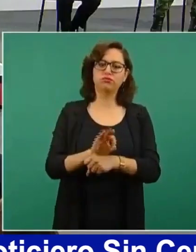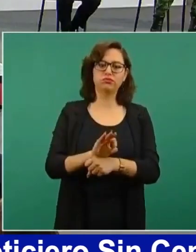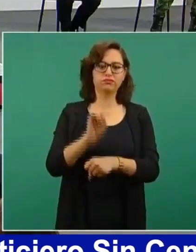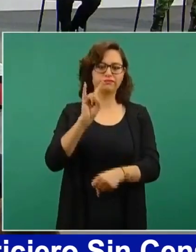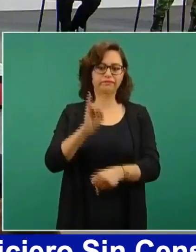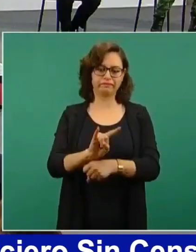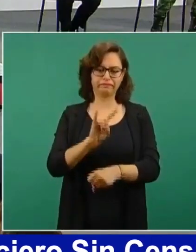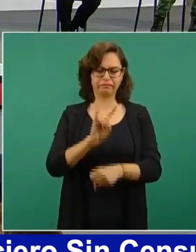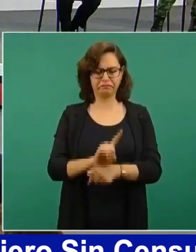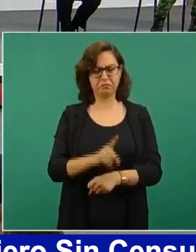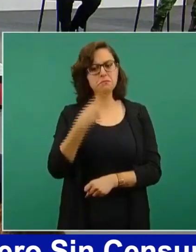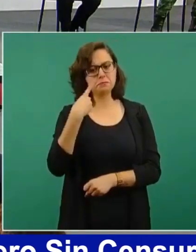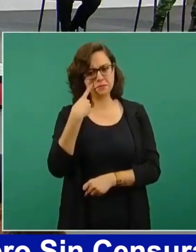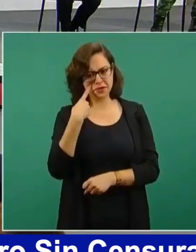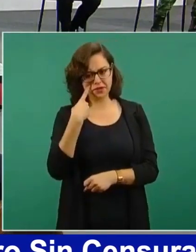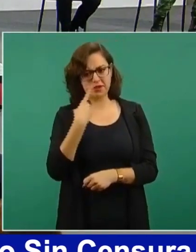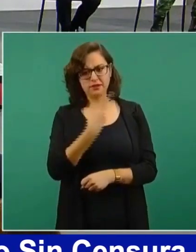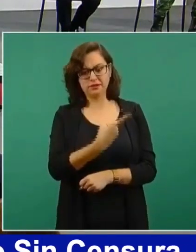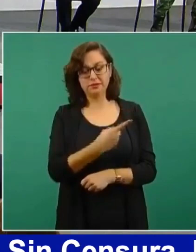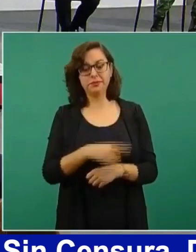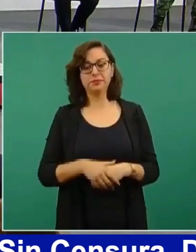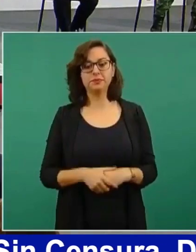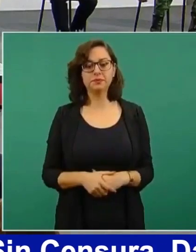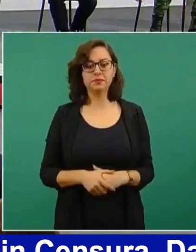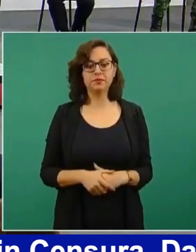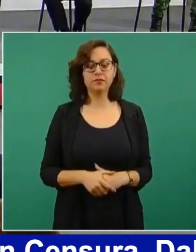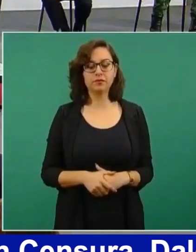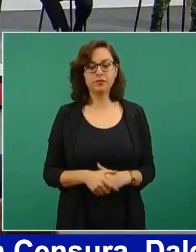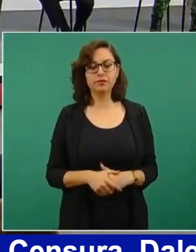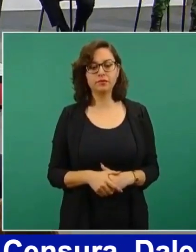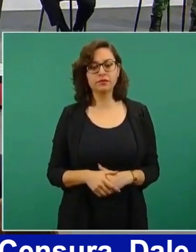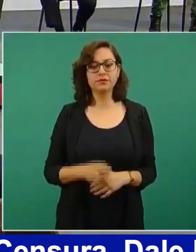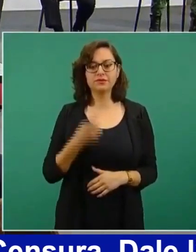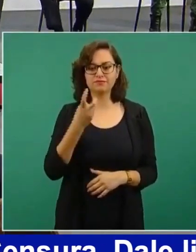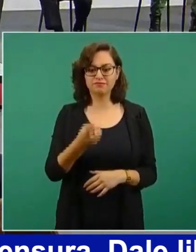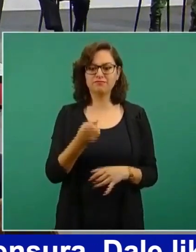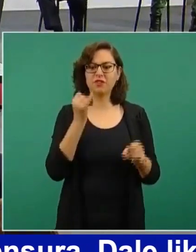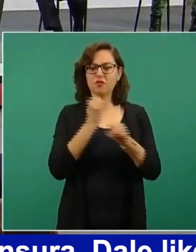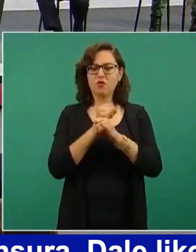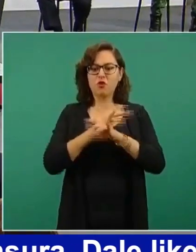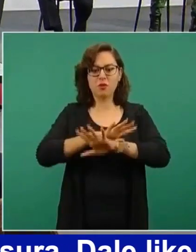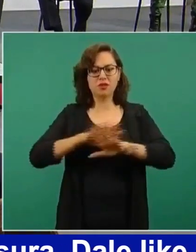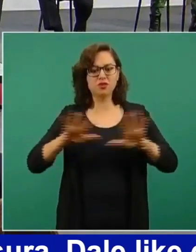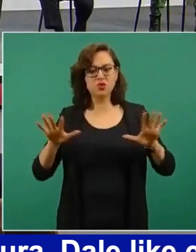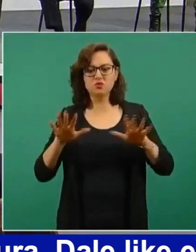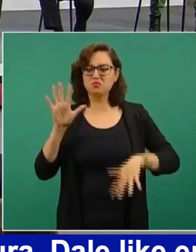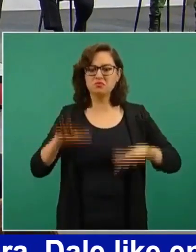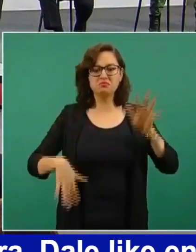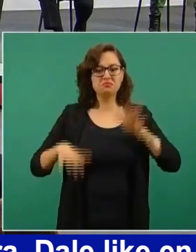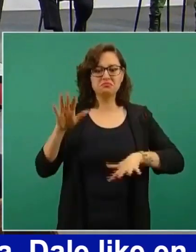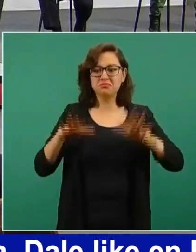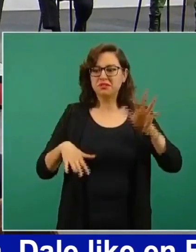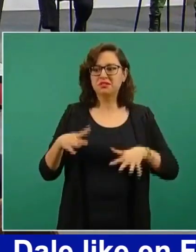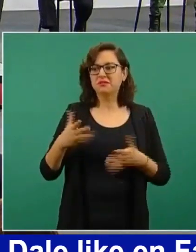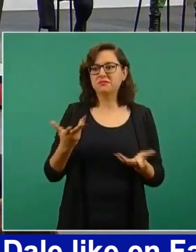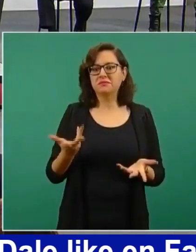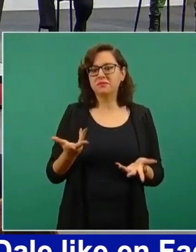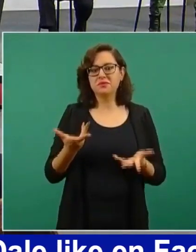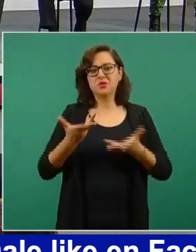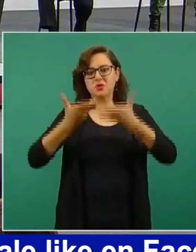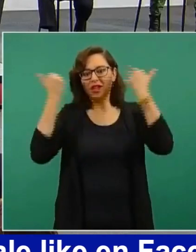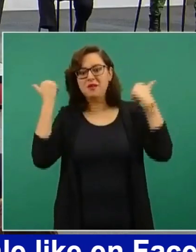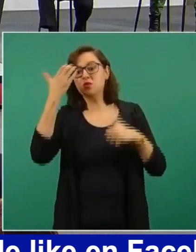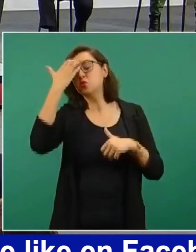Mira la gráfica. Es que esto no se sabe y es muy importante por los jóvenes.